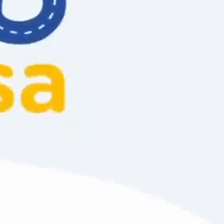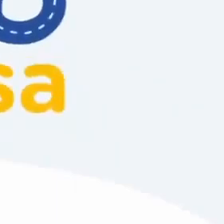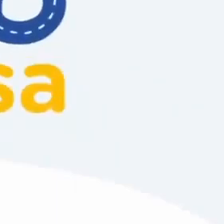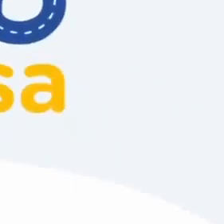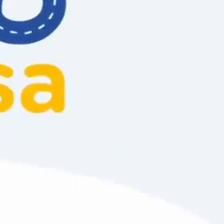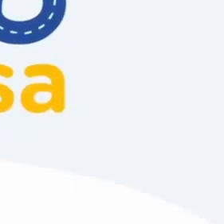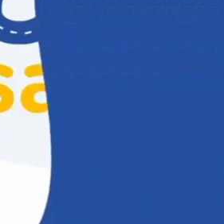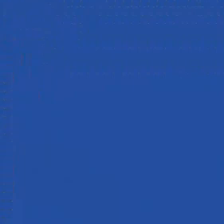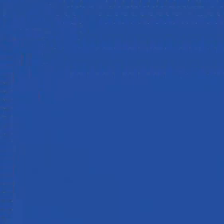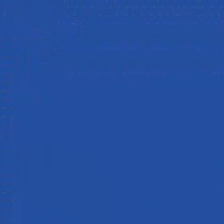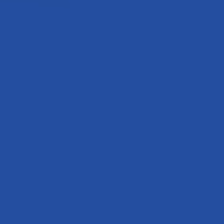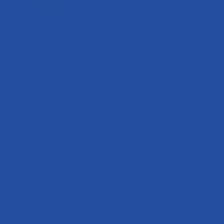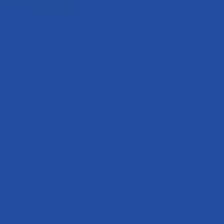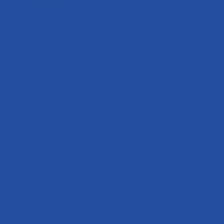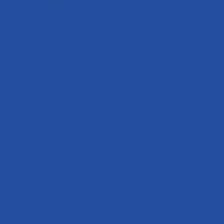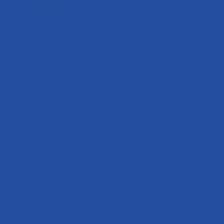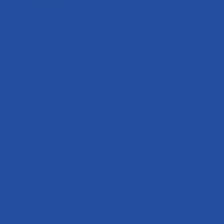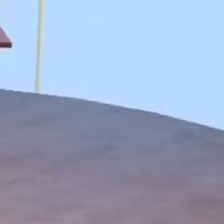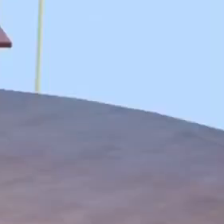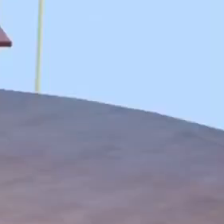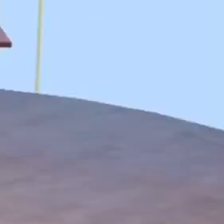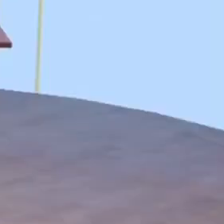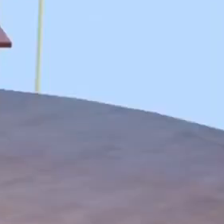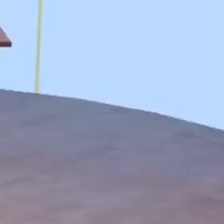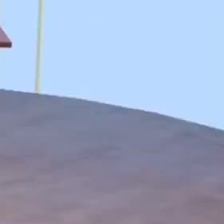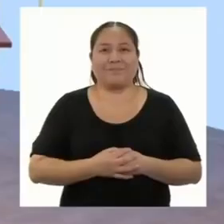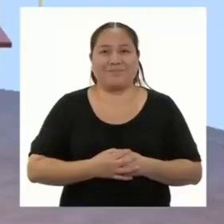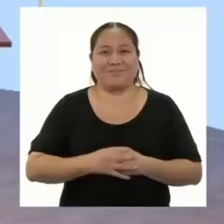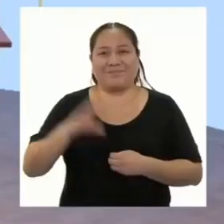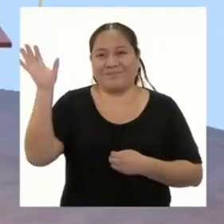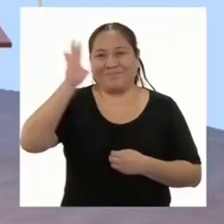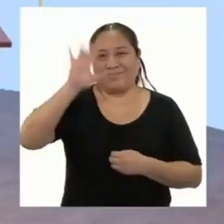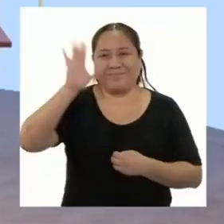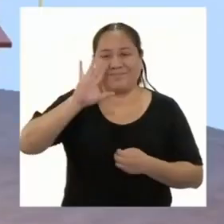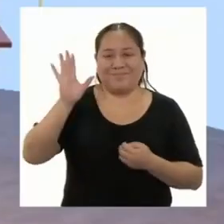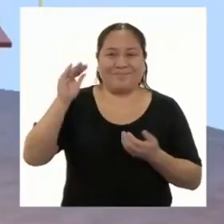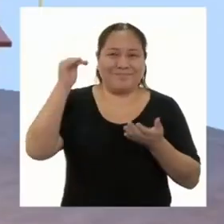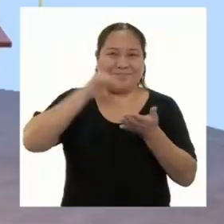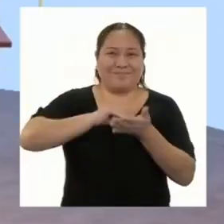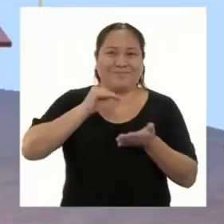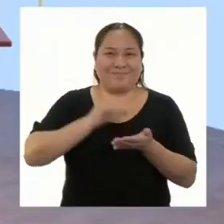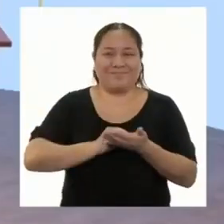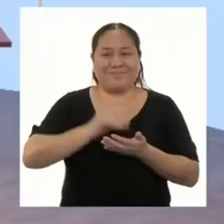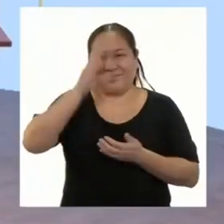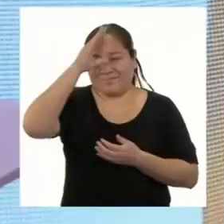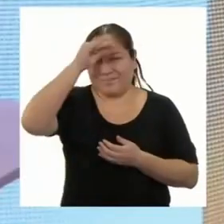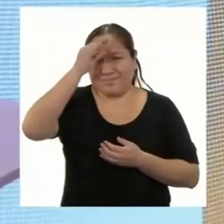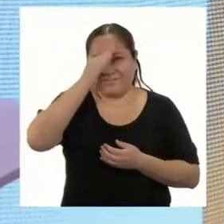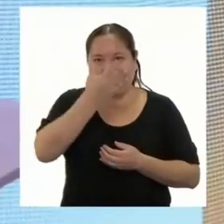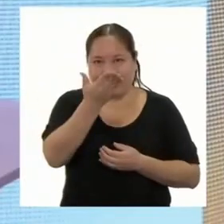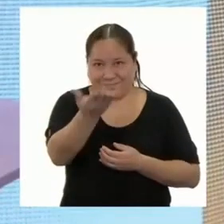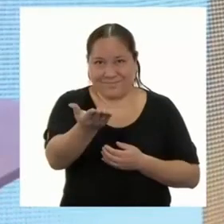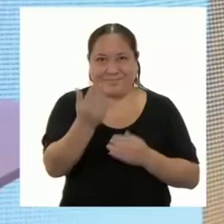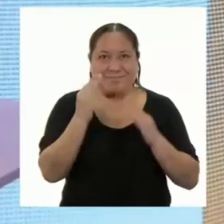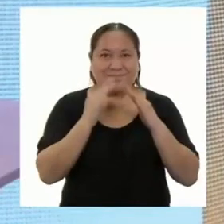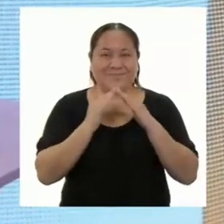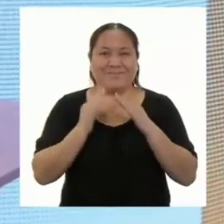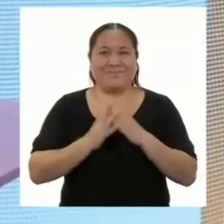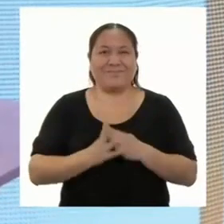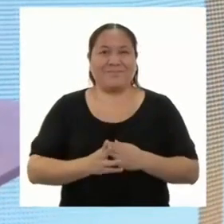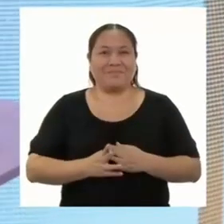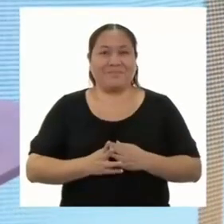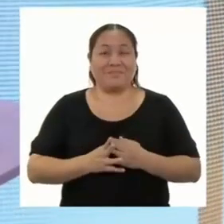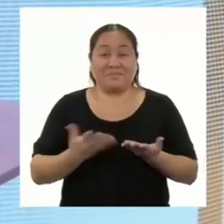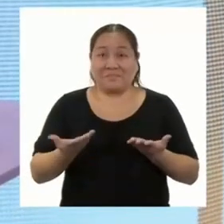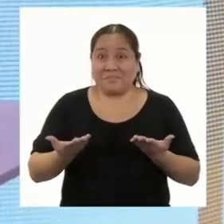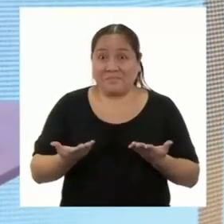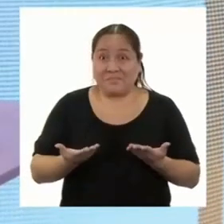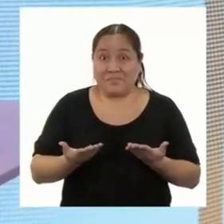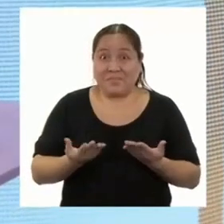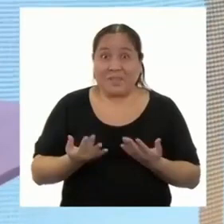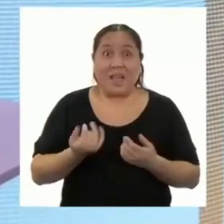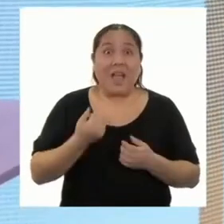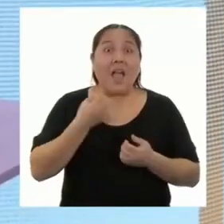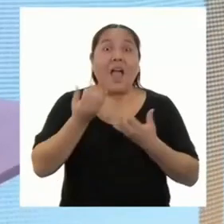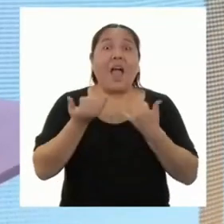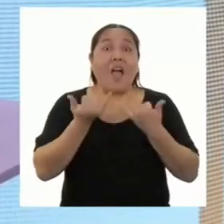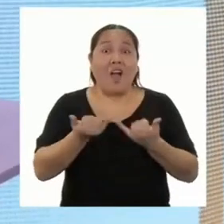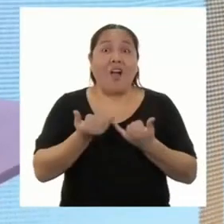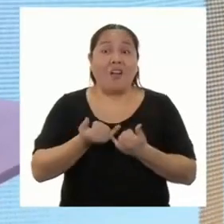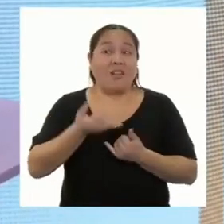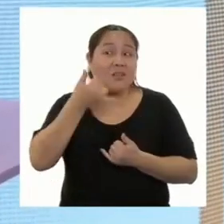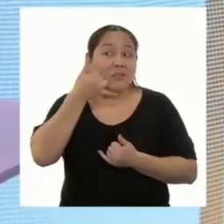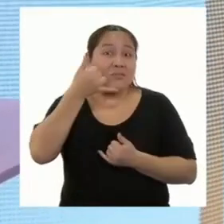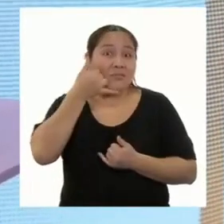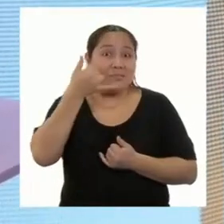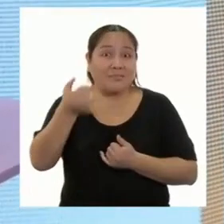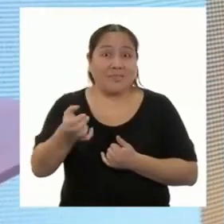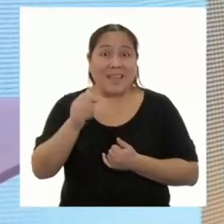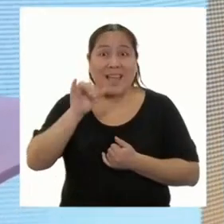Hola nuevamente, chicas y chicos ahí en casa. ¿Qué les parece si atendemos a Yanira